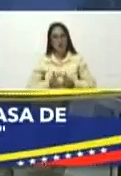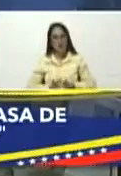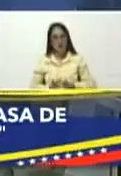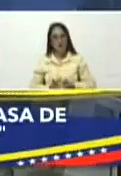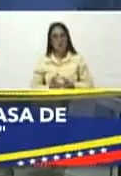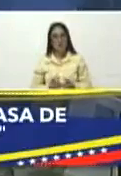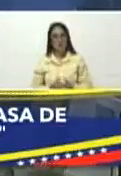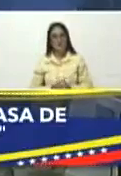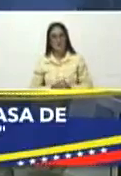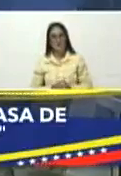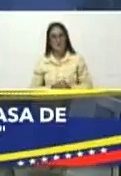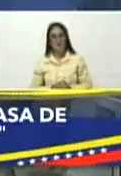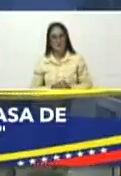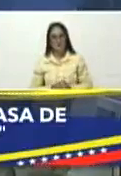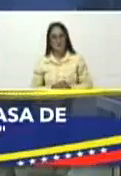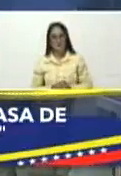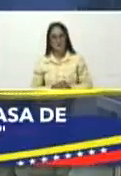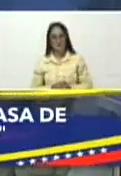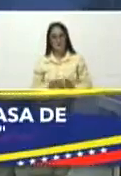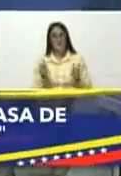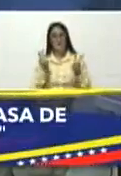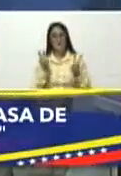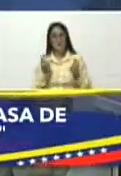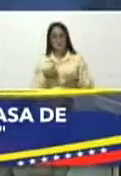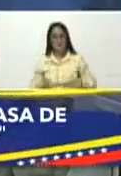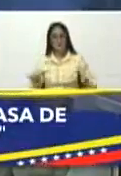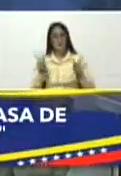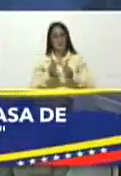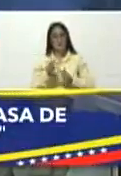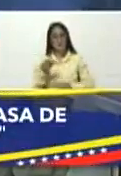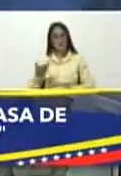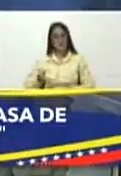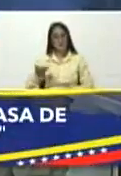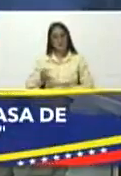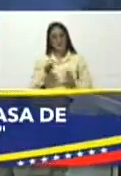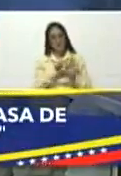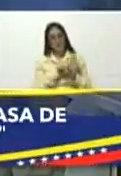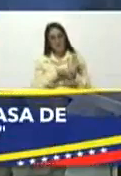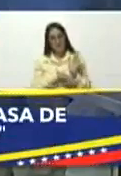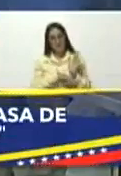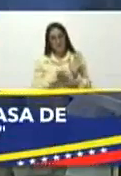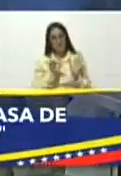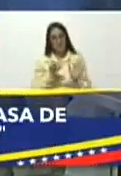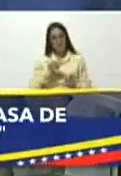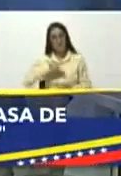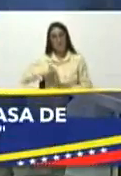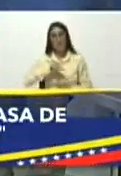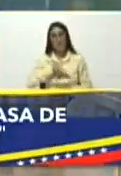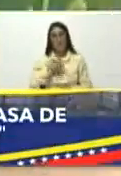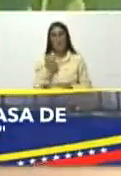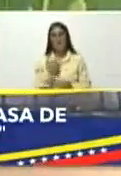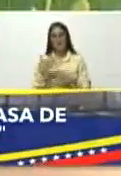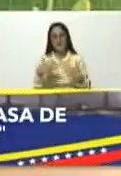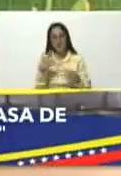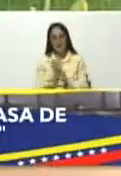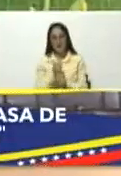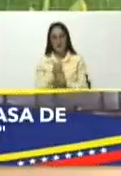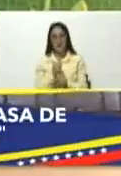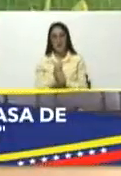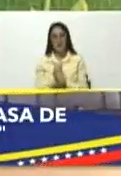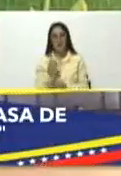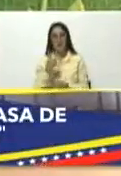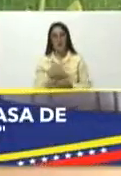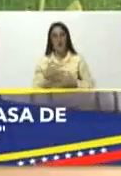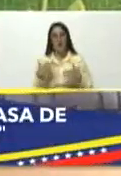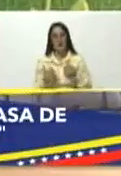Aquí el tema de los valores es fundamental porque forma parte de lo que nosotros estamos trabajando aquí, que son las dos